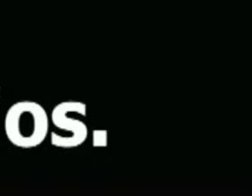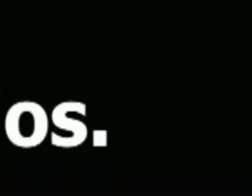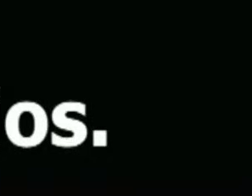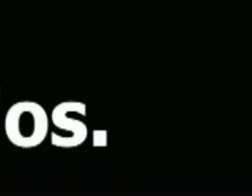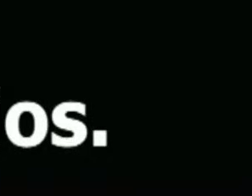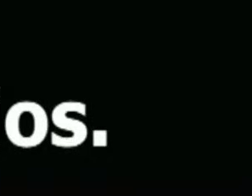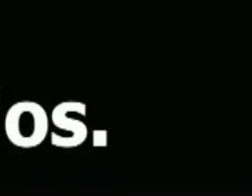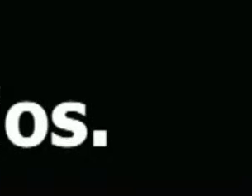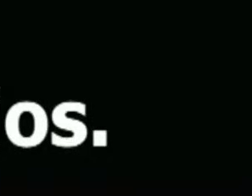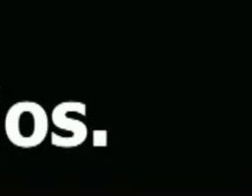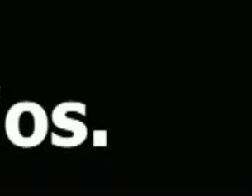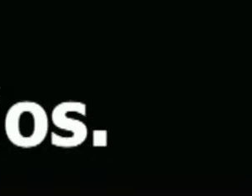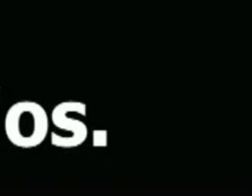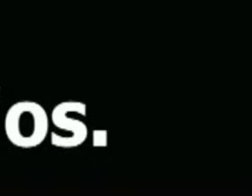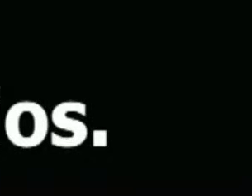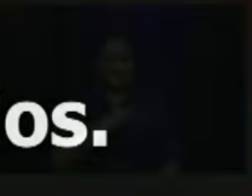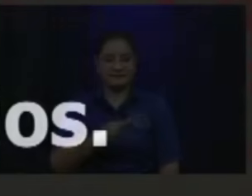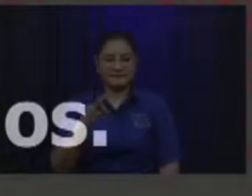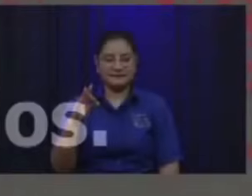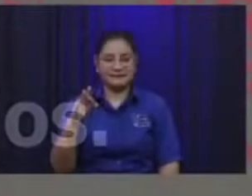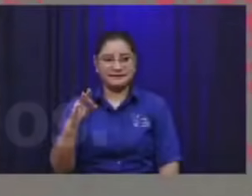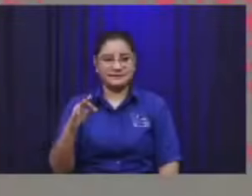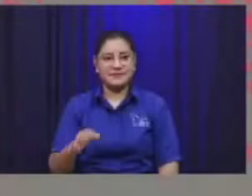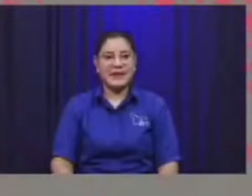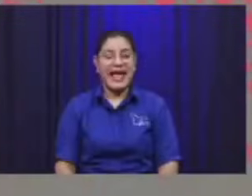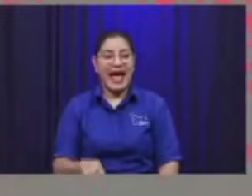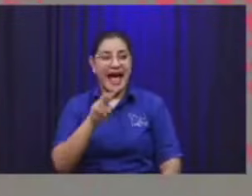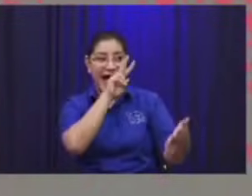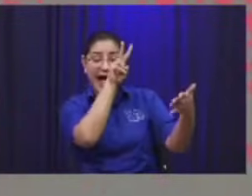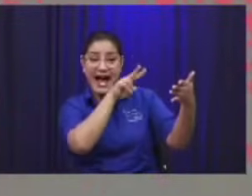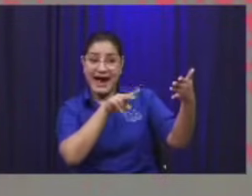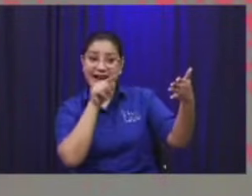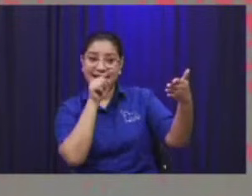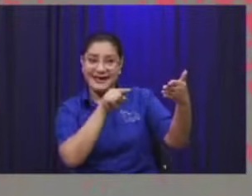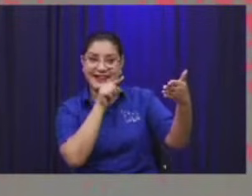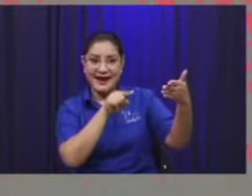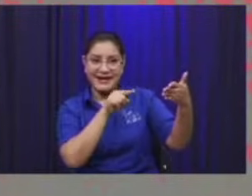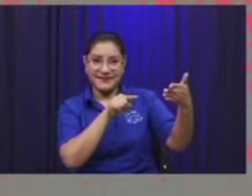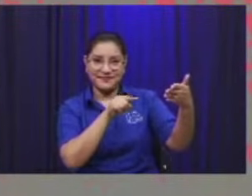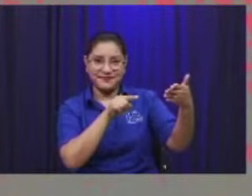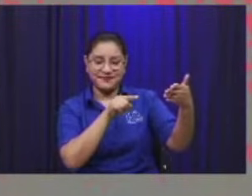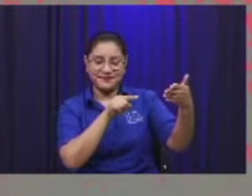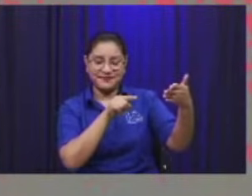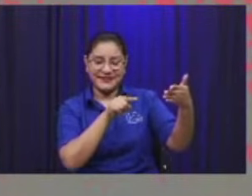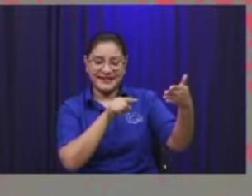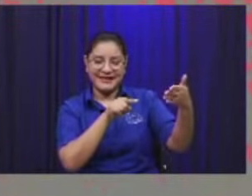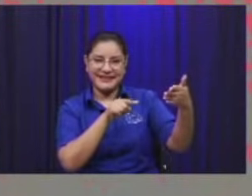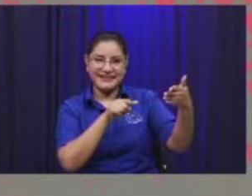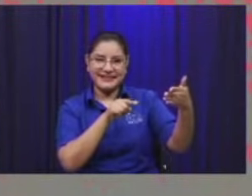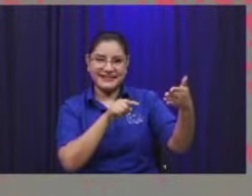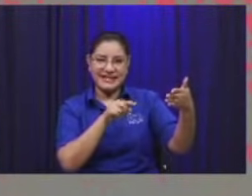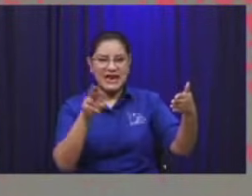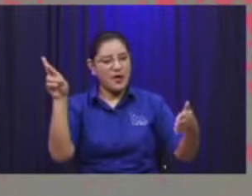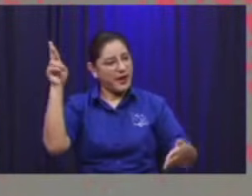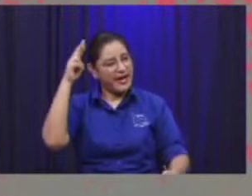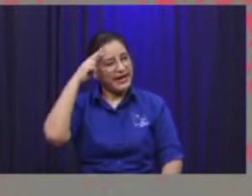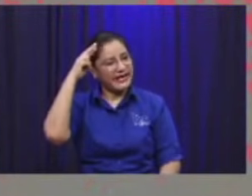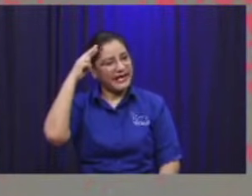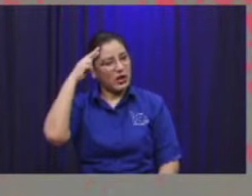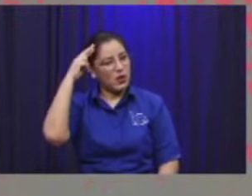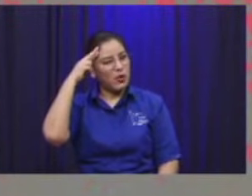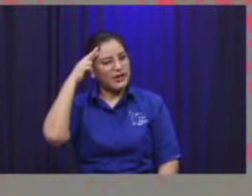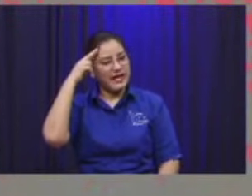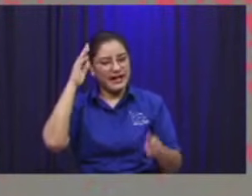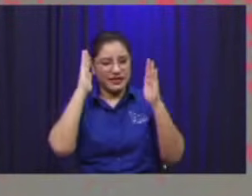así despojar 'aces' a los egipcios entonces mire pues mire quiero recordarle esto es